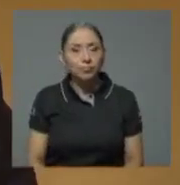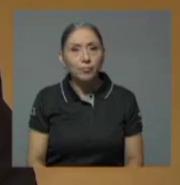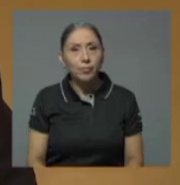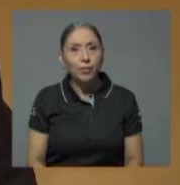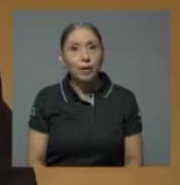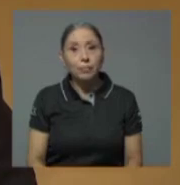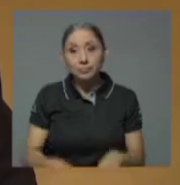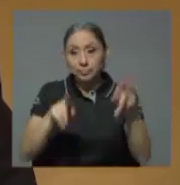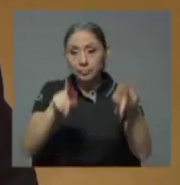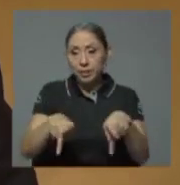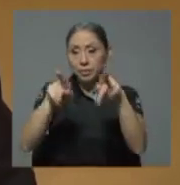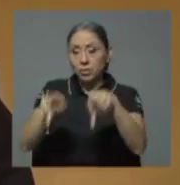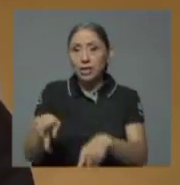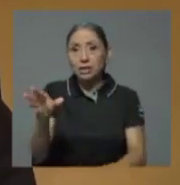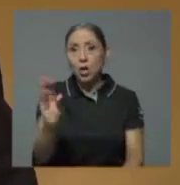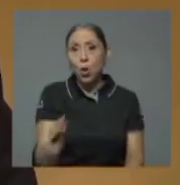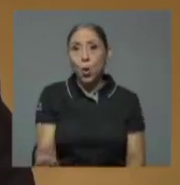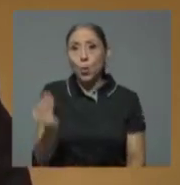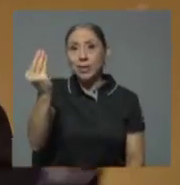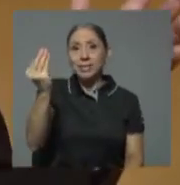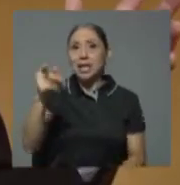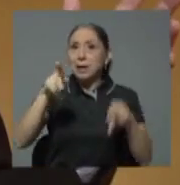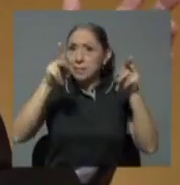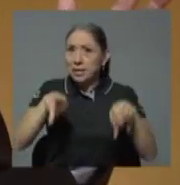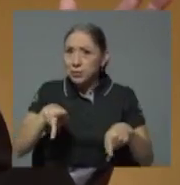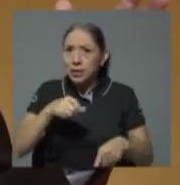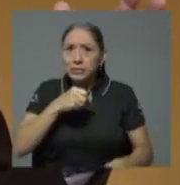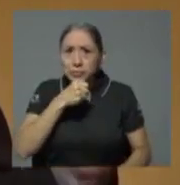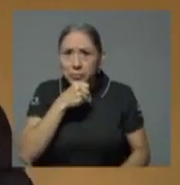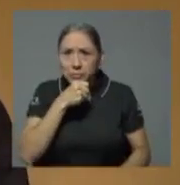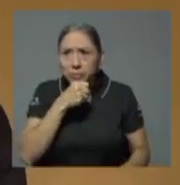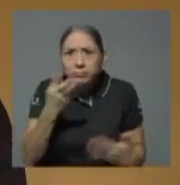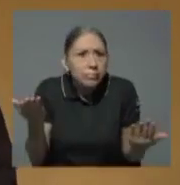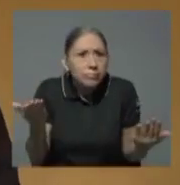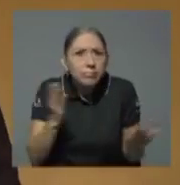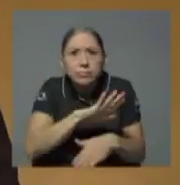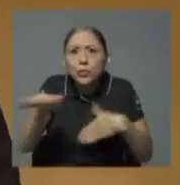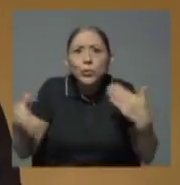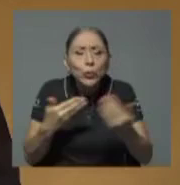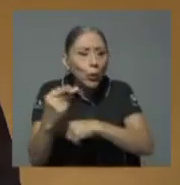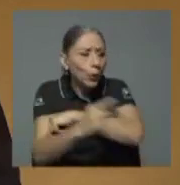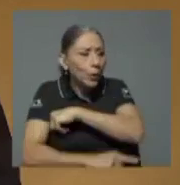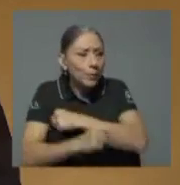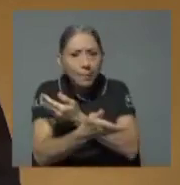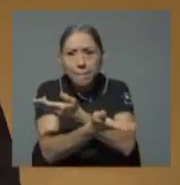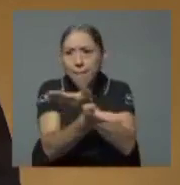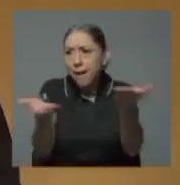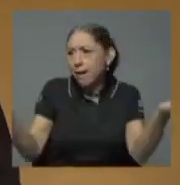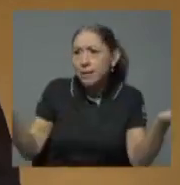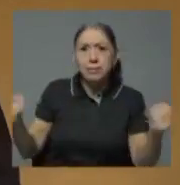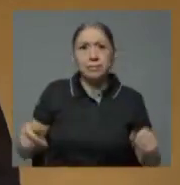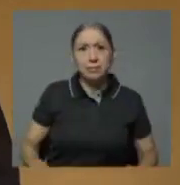Los jóvenes, los no tan jóvenes y todo el país está